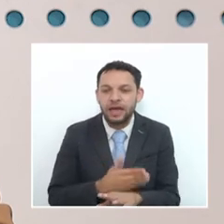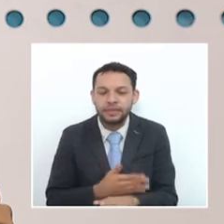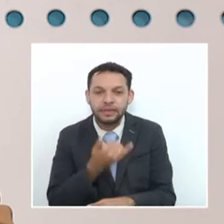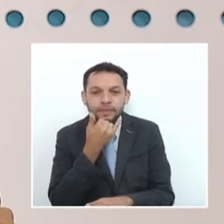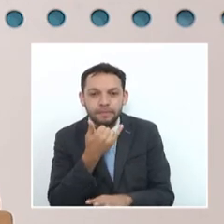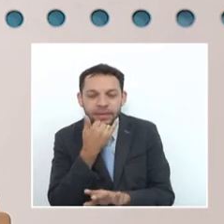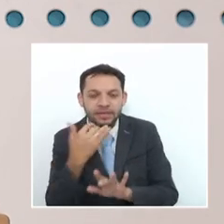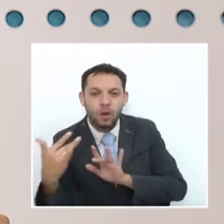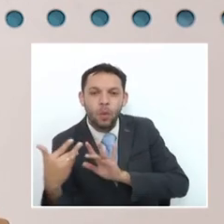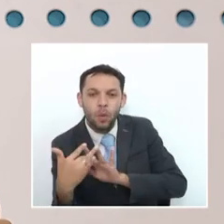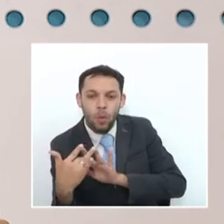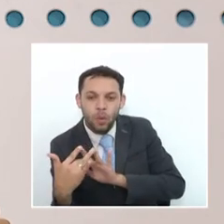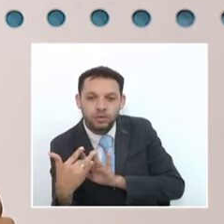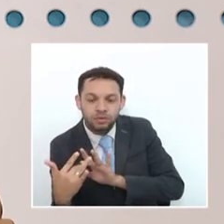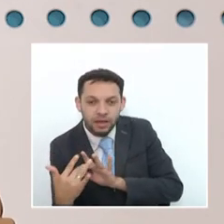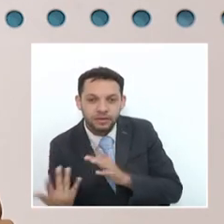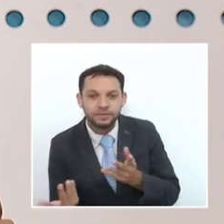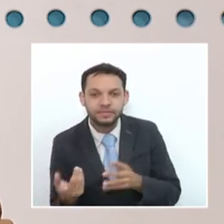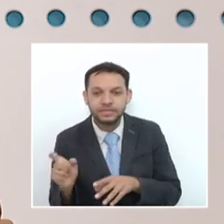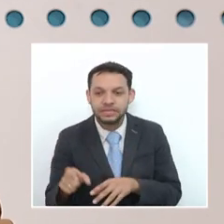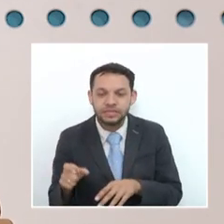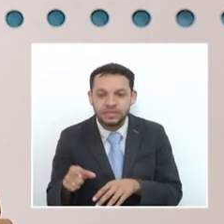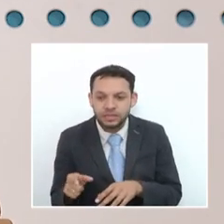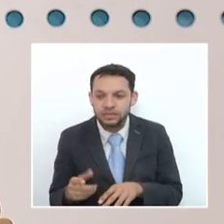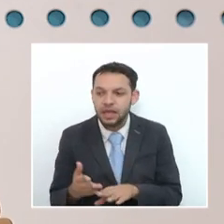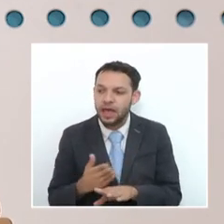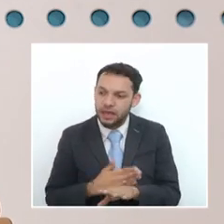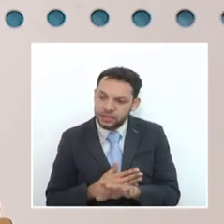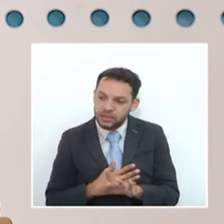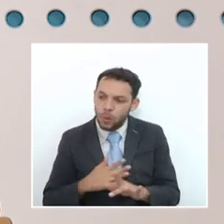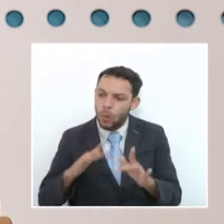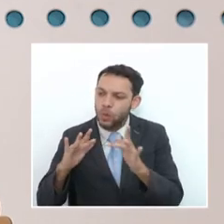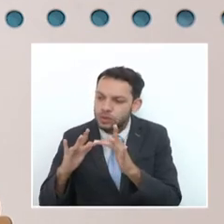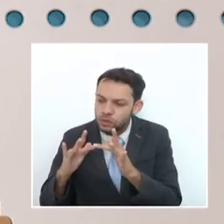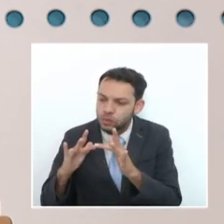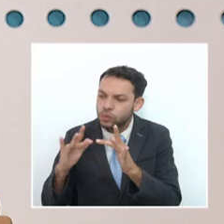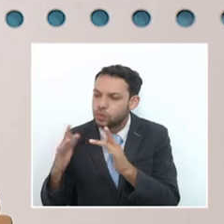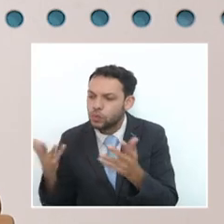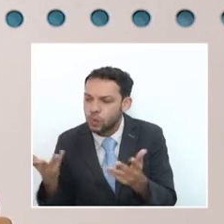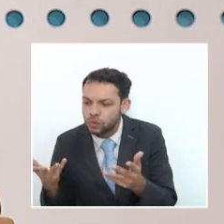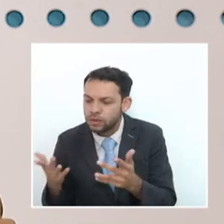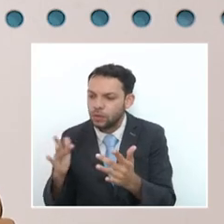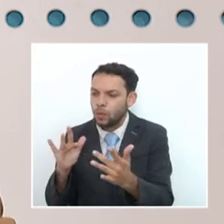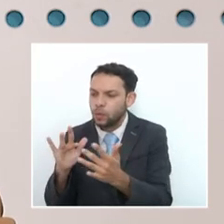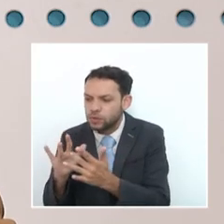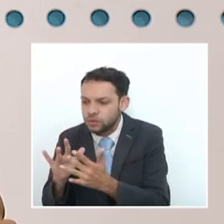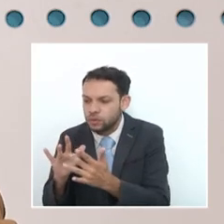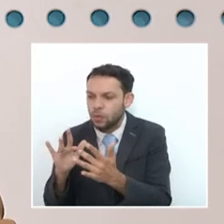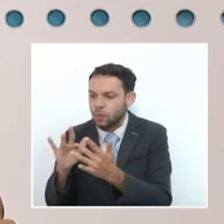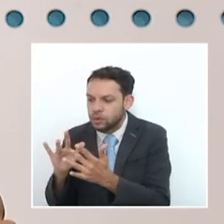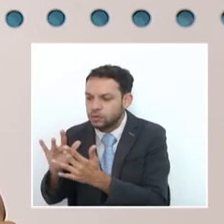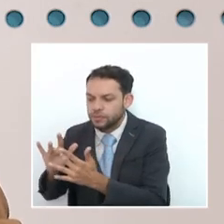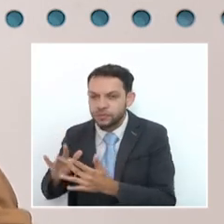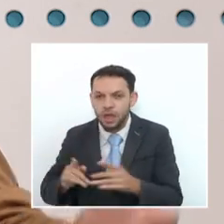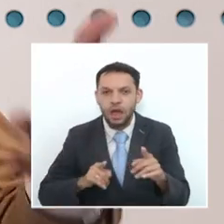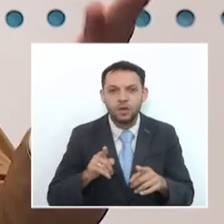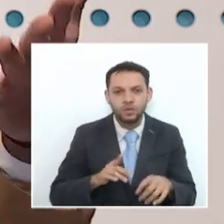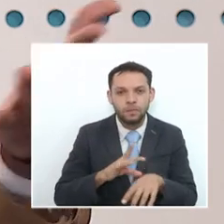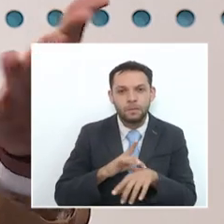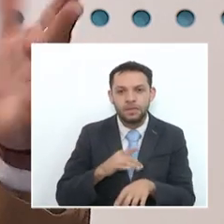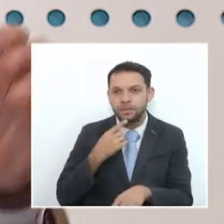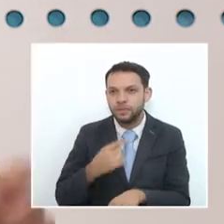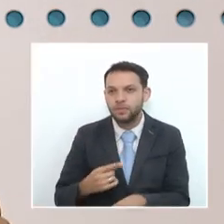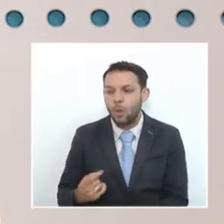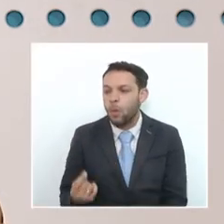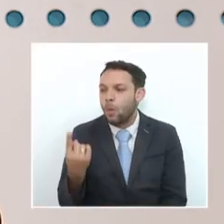alivio. No es que no le hicieron la historia clínica completa. No es que hay colegas que le dicen al paciente, dígame